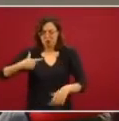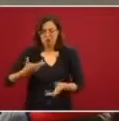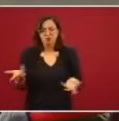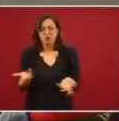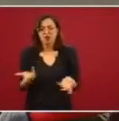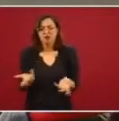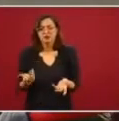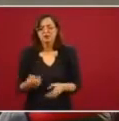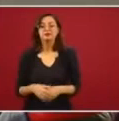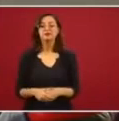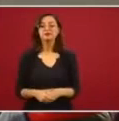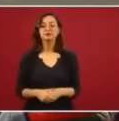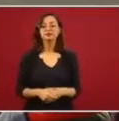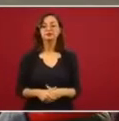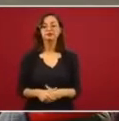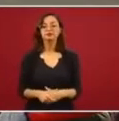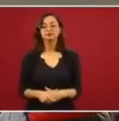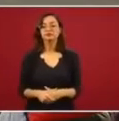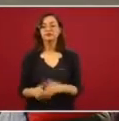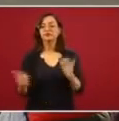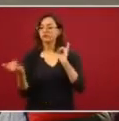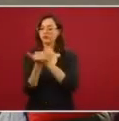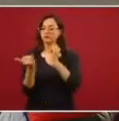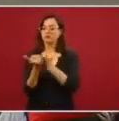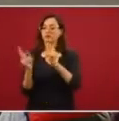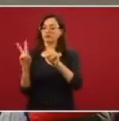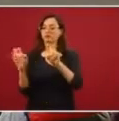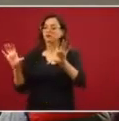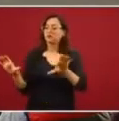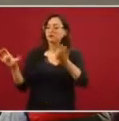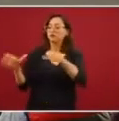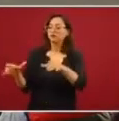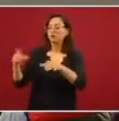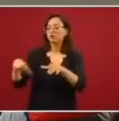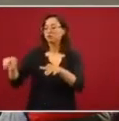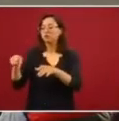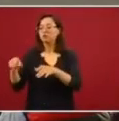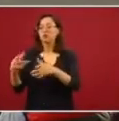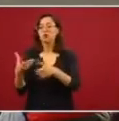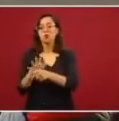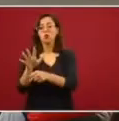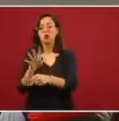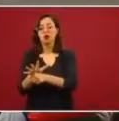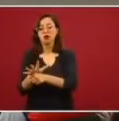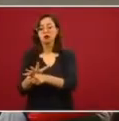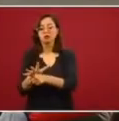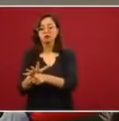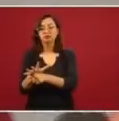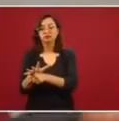para las medidas de mitigación comunitaria en lo que se busca es en la medida que no haya